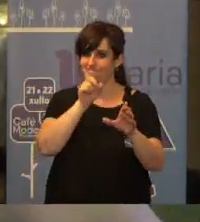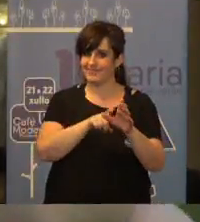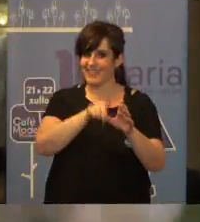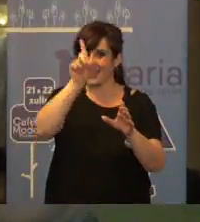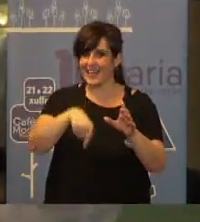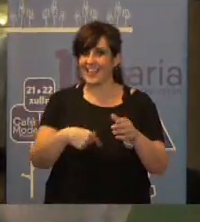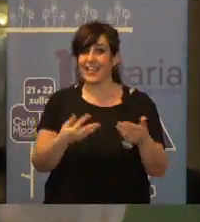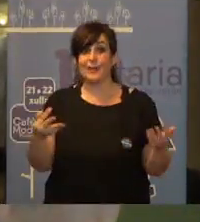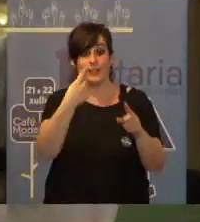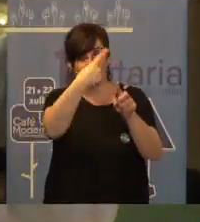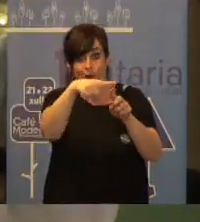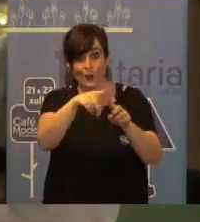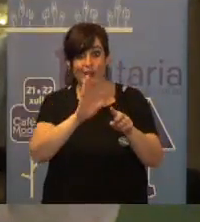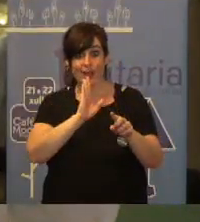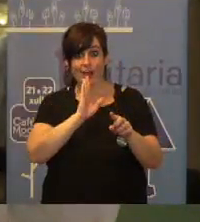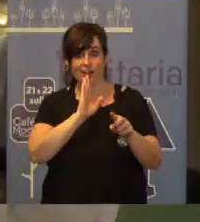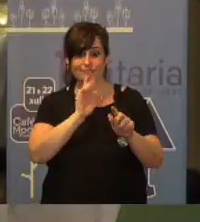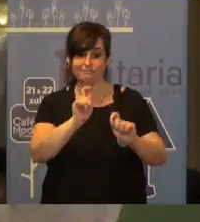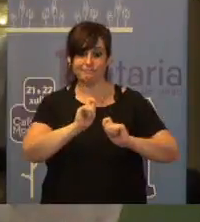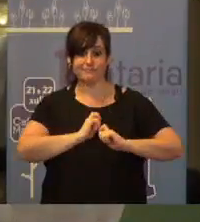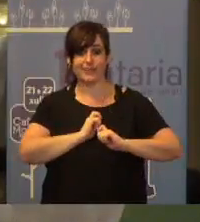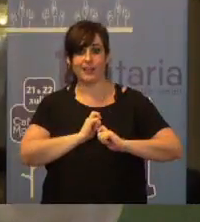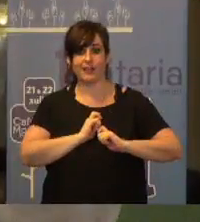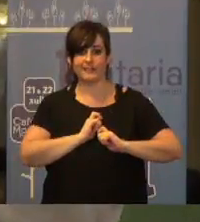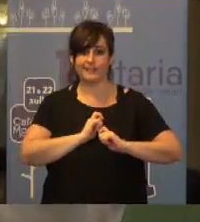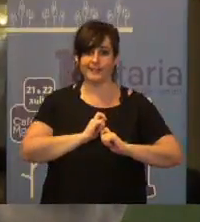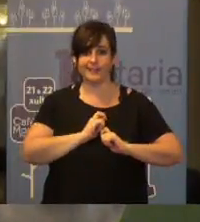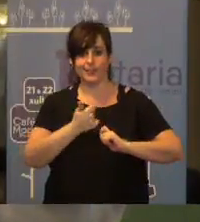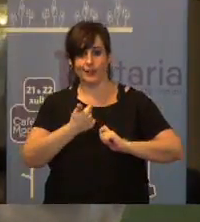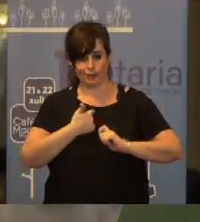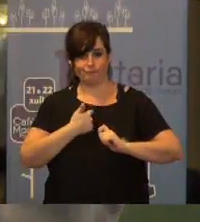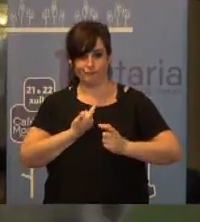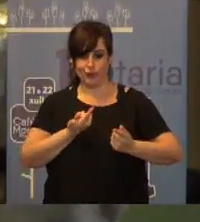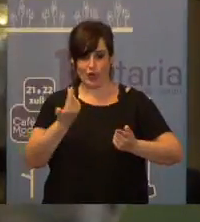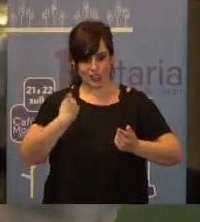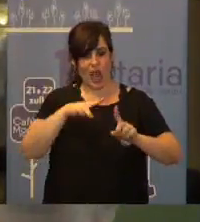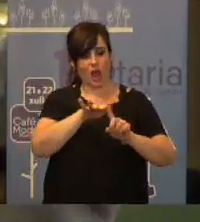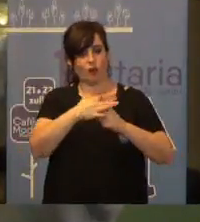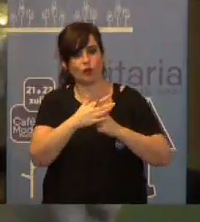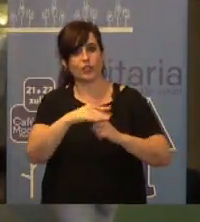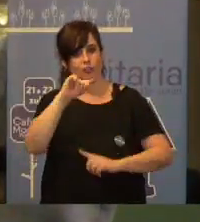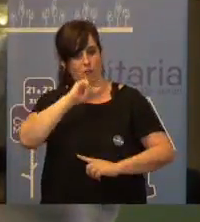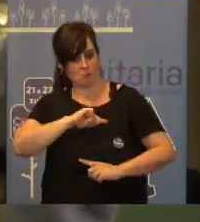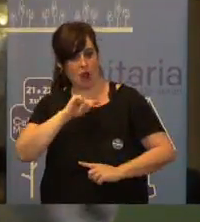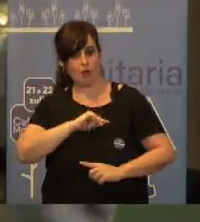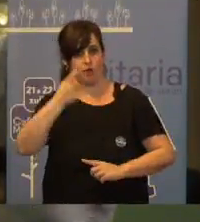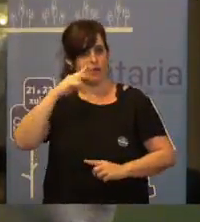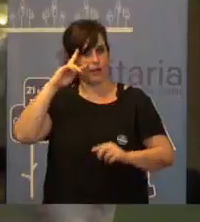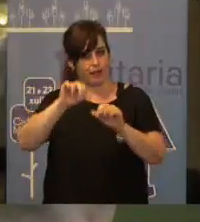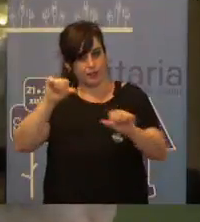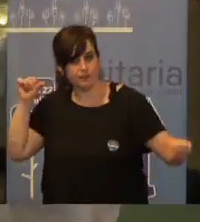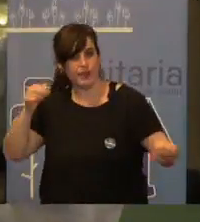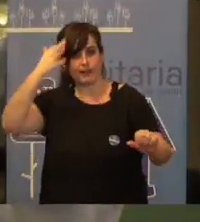cousas pois me fan, digamos, ter un marco de valores, de crenzas, de